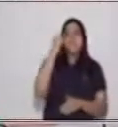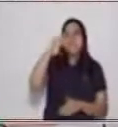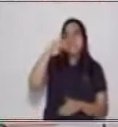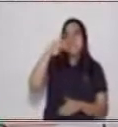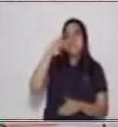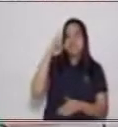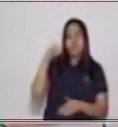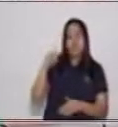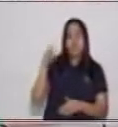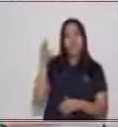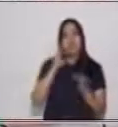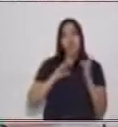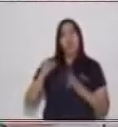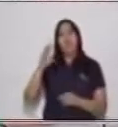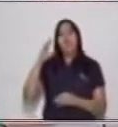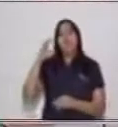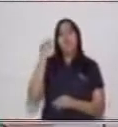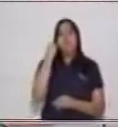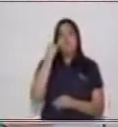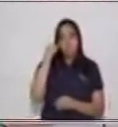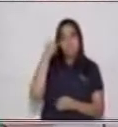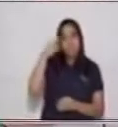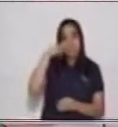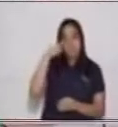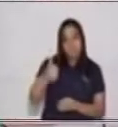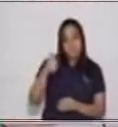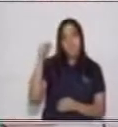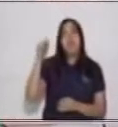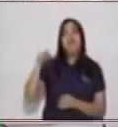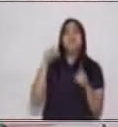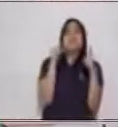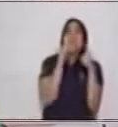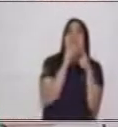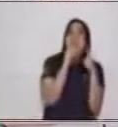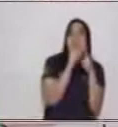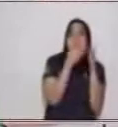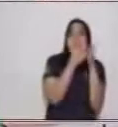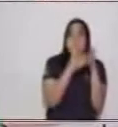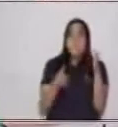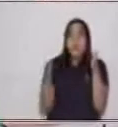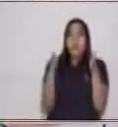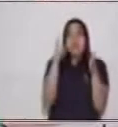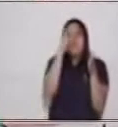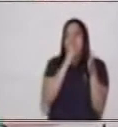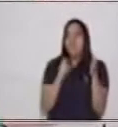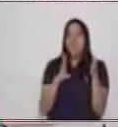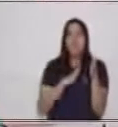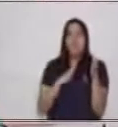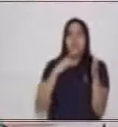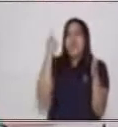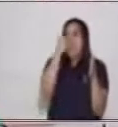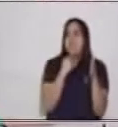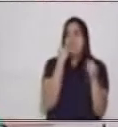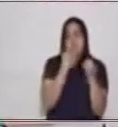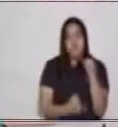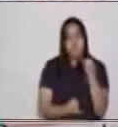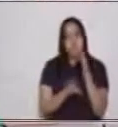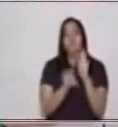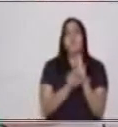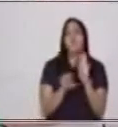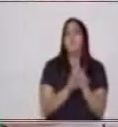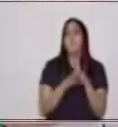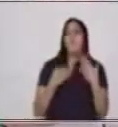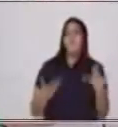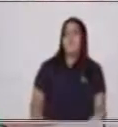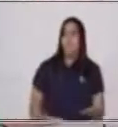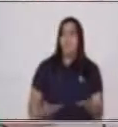¿sí? Y estas, pues, si proceden de palabras sin S al final. Por ejemplo, si